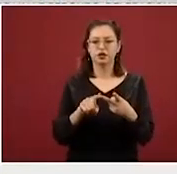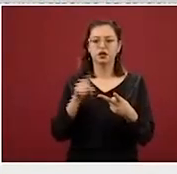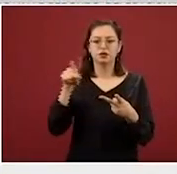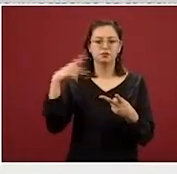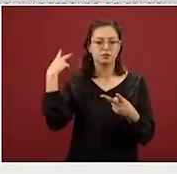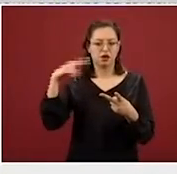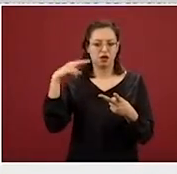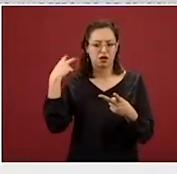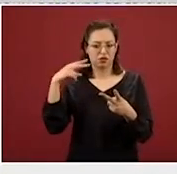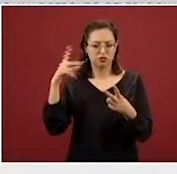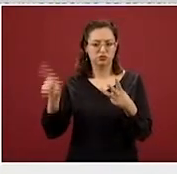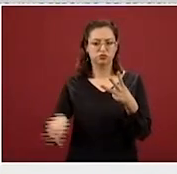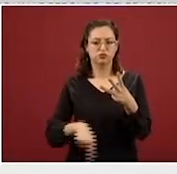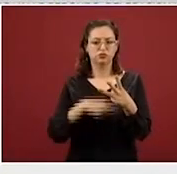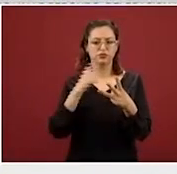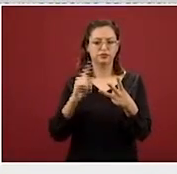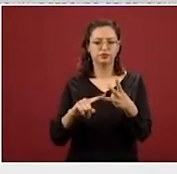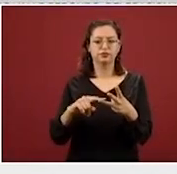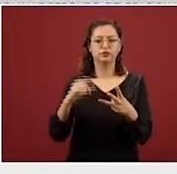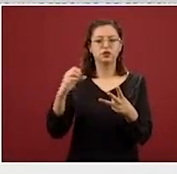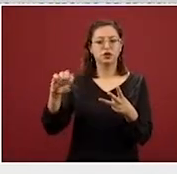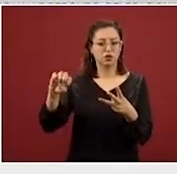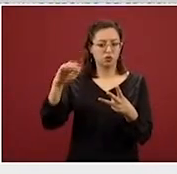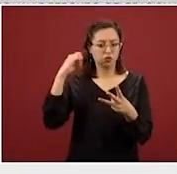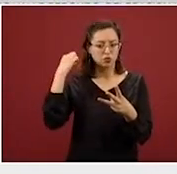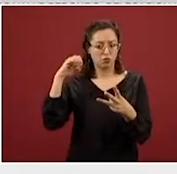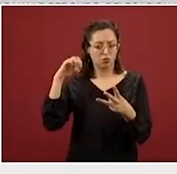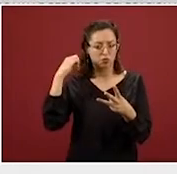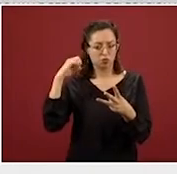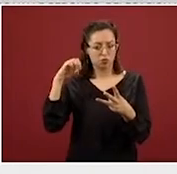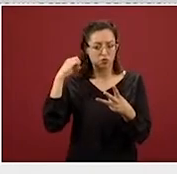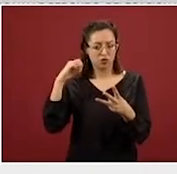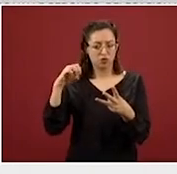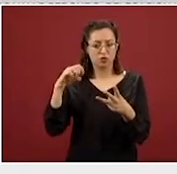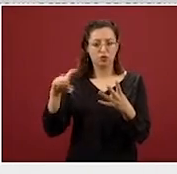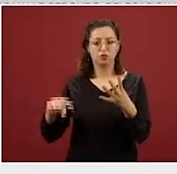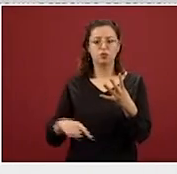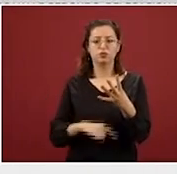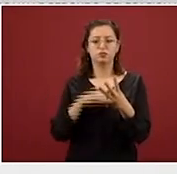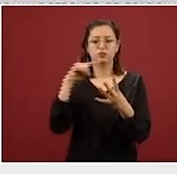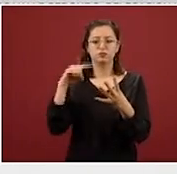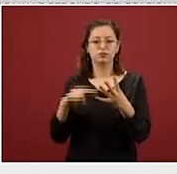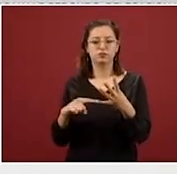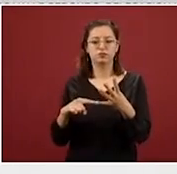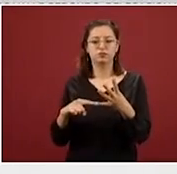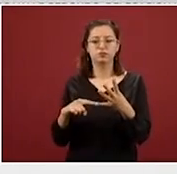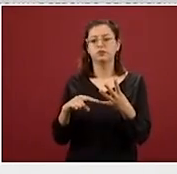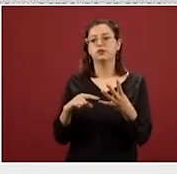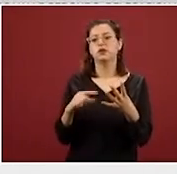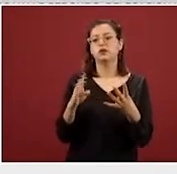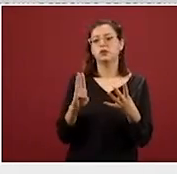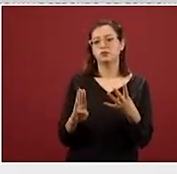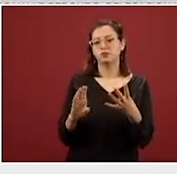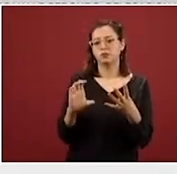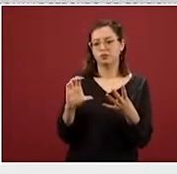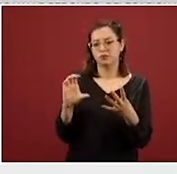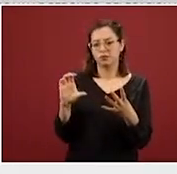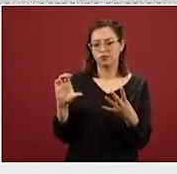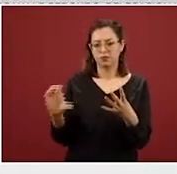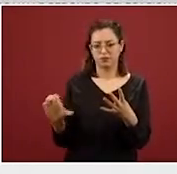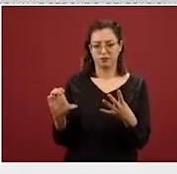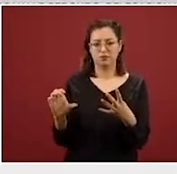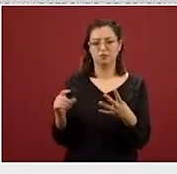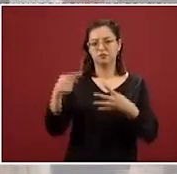Papantla, Veracruz, Gas de Papaloapan en San Juan Bautista Tuxtepec, en Oaxaca, y Generadores de Energía del